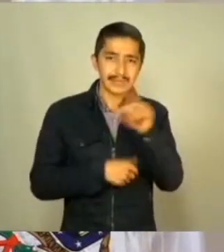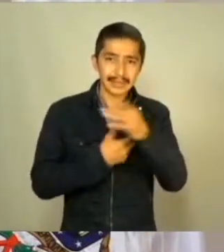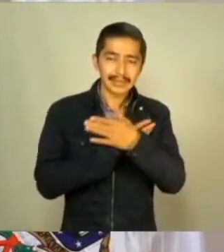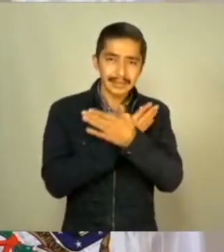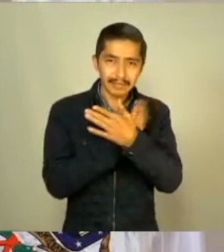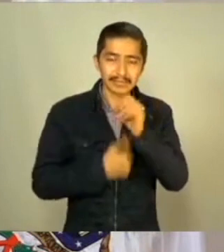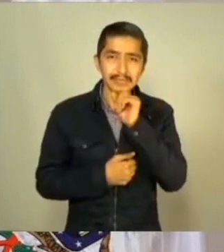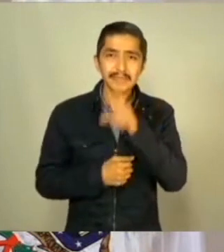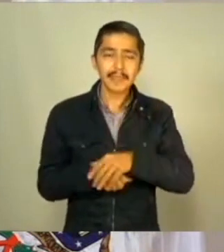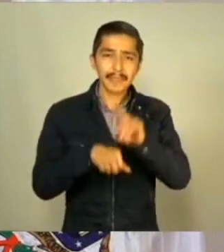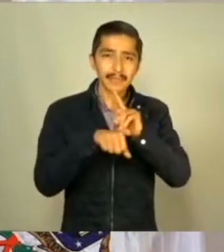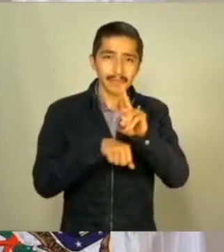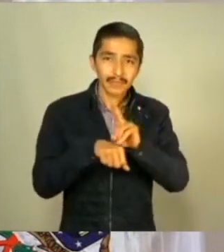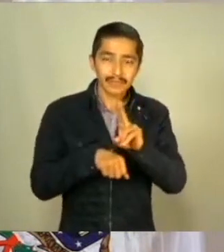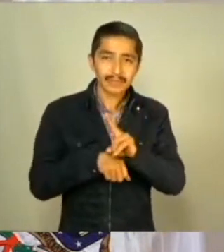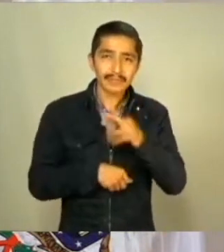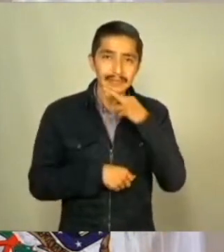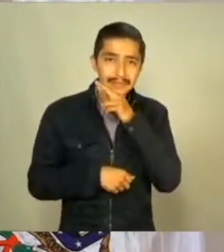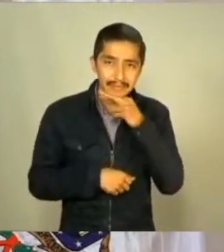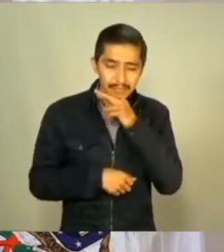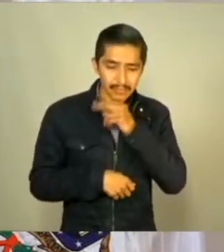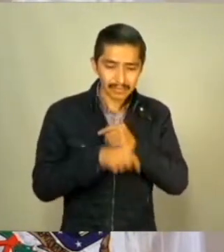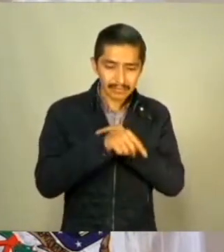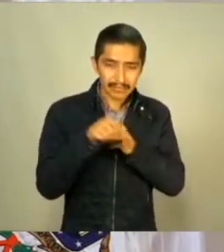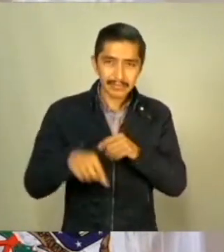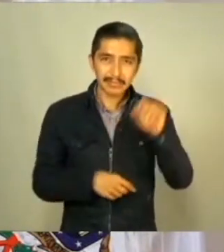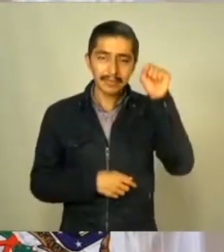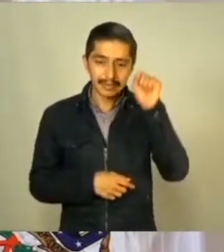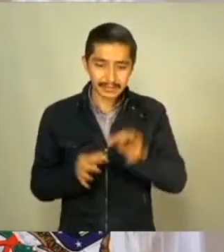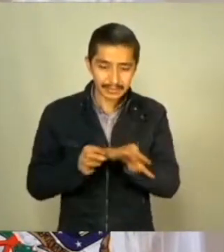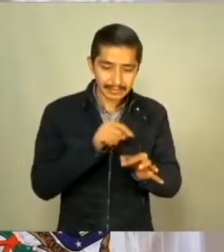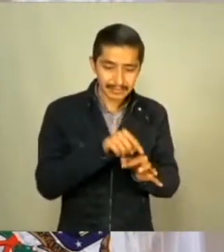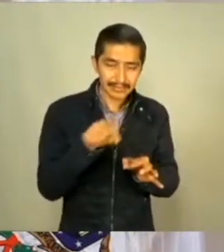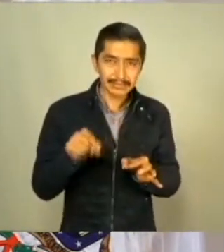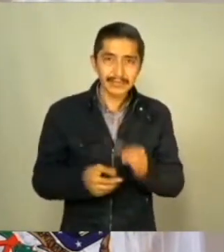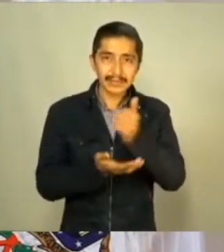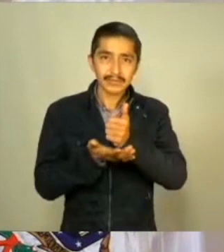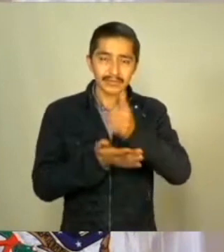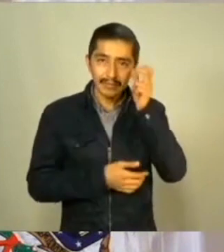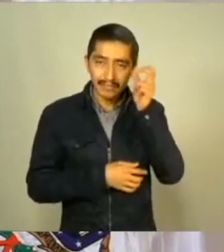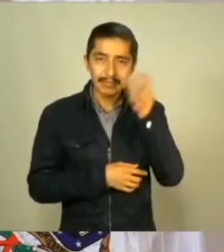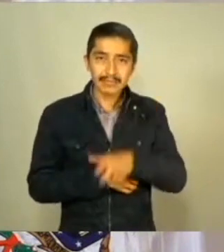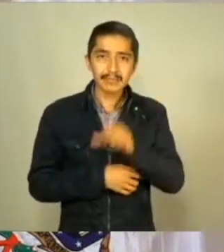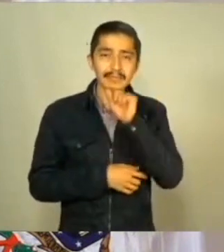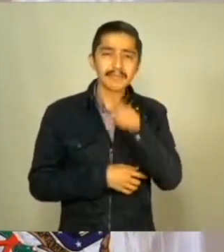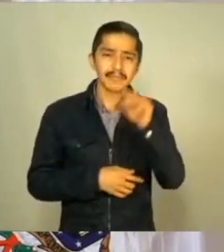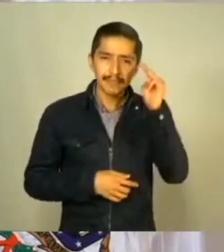uruapan zamora pátzcuaro ciudad hidalgo maravatío